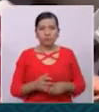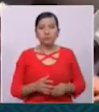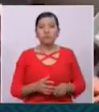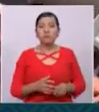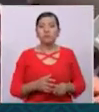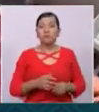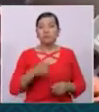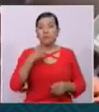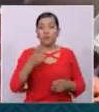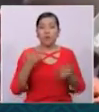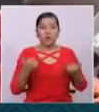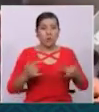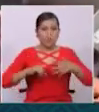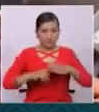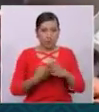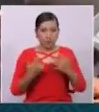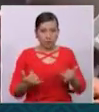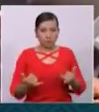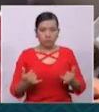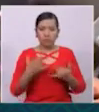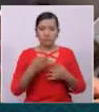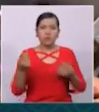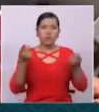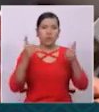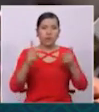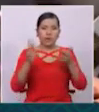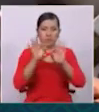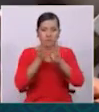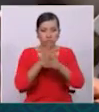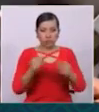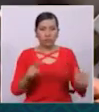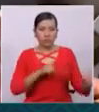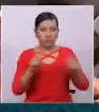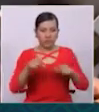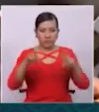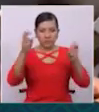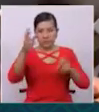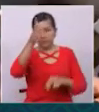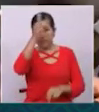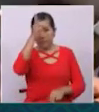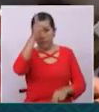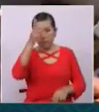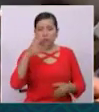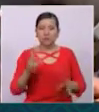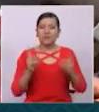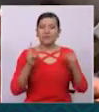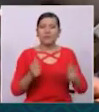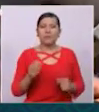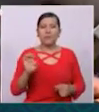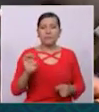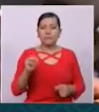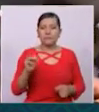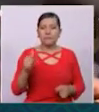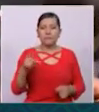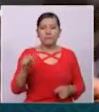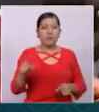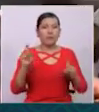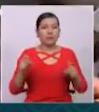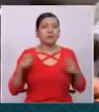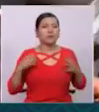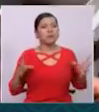día de hoy, hasta una vez que solucionamos este tema del pollo, inmediatamente EMAPA tiene que reunirse con el